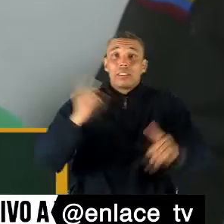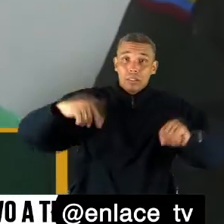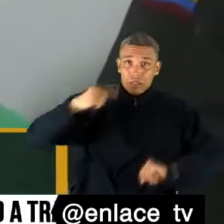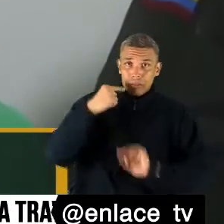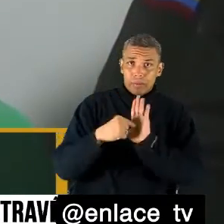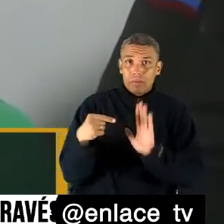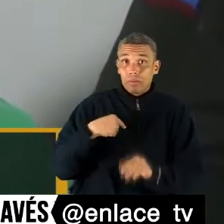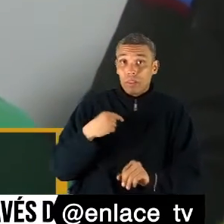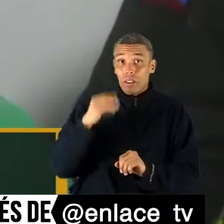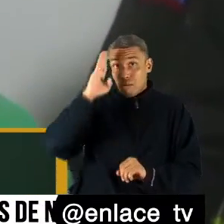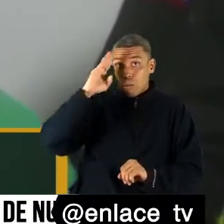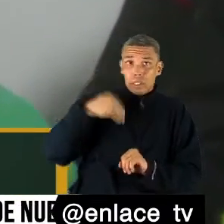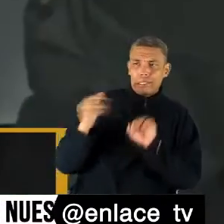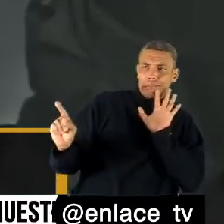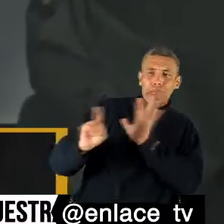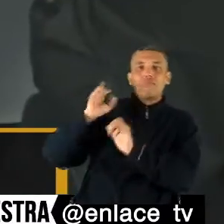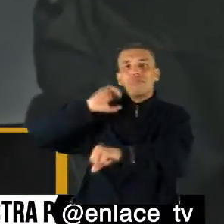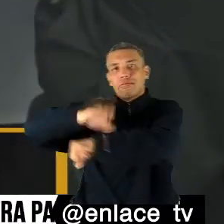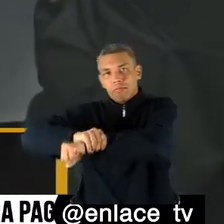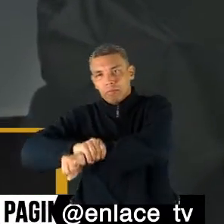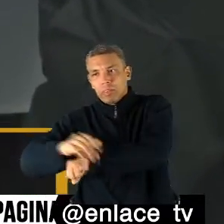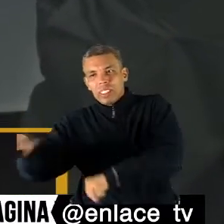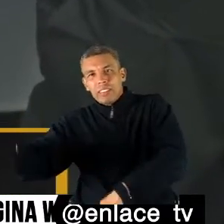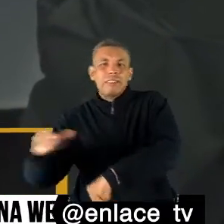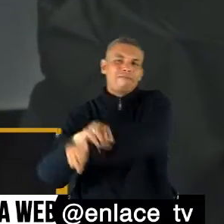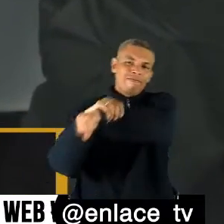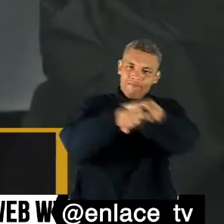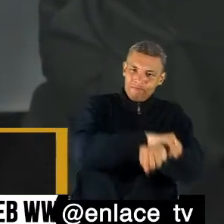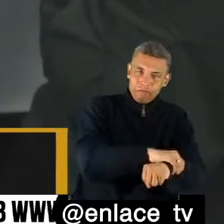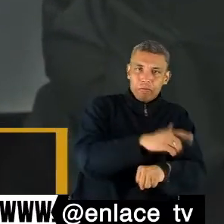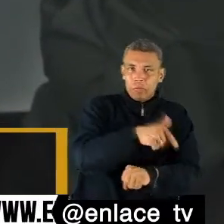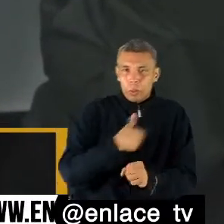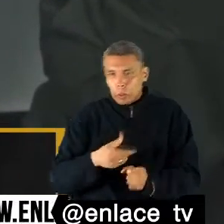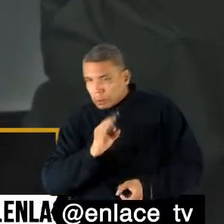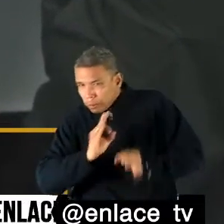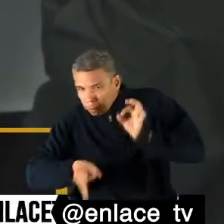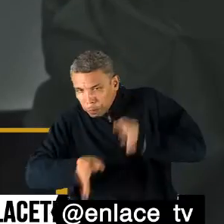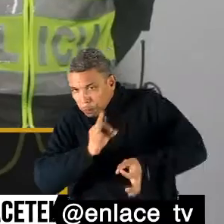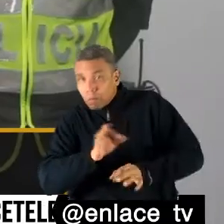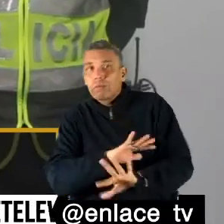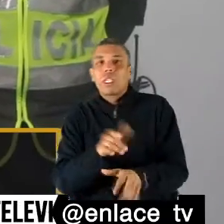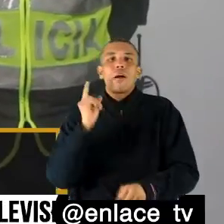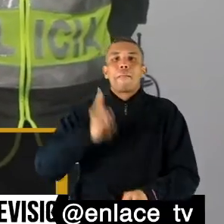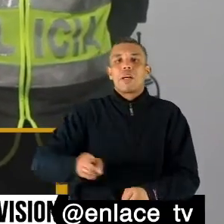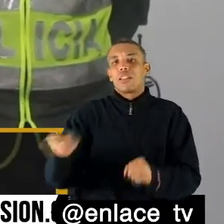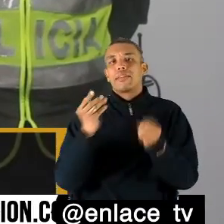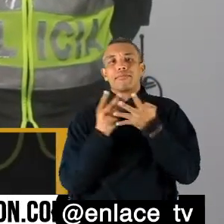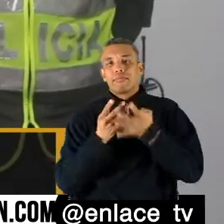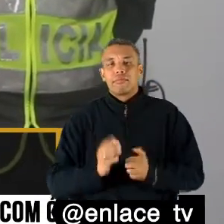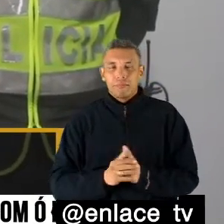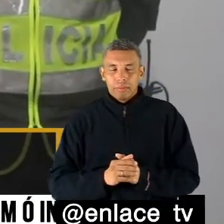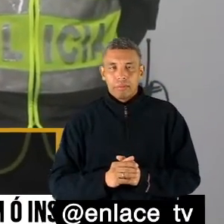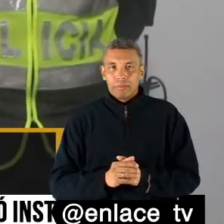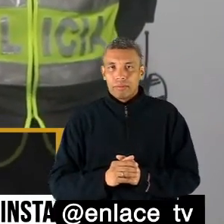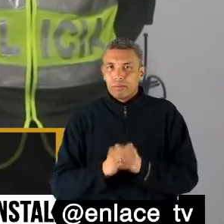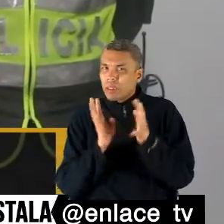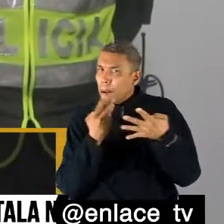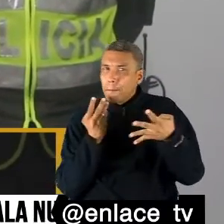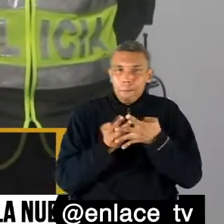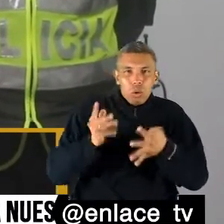a disposición de la Fiscalía General de la Nación y posteriormente le fue dictada medida de aseguramiento. El Departamento de Policía Magdalena Medio recuerda